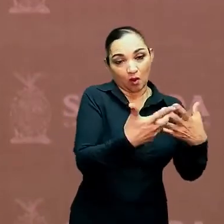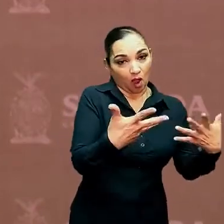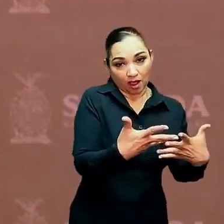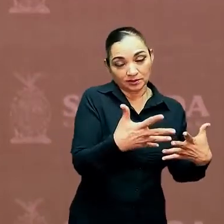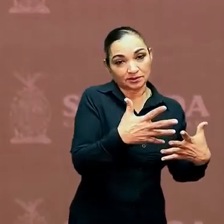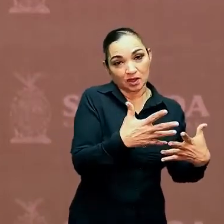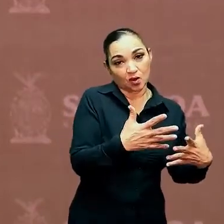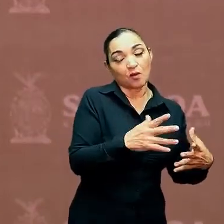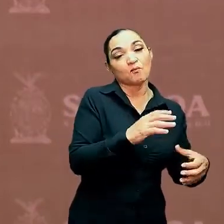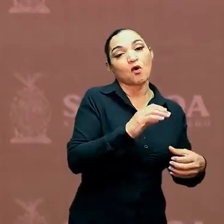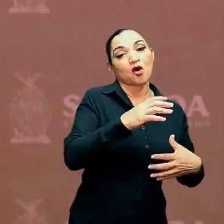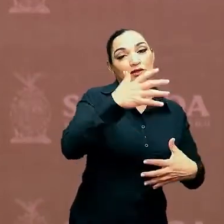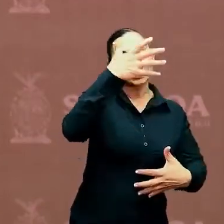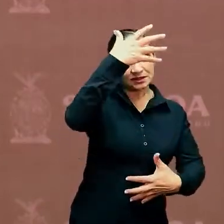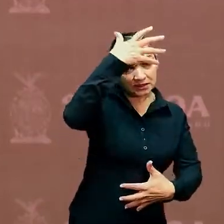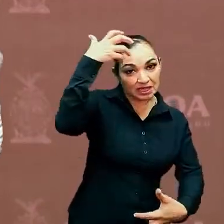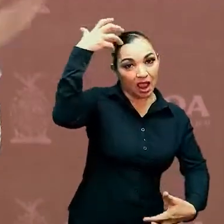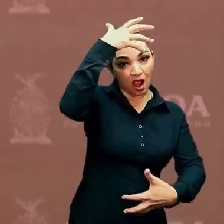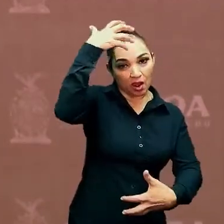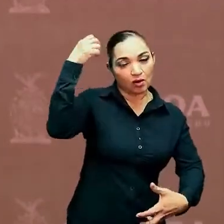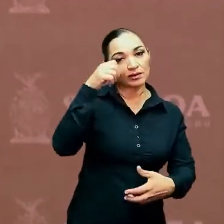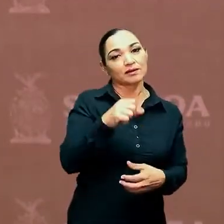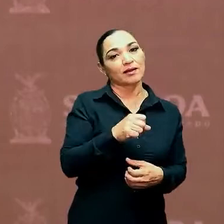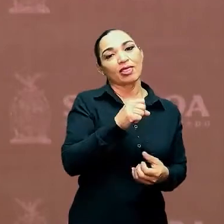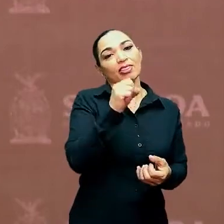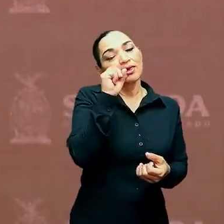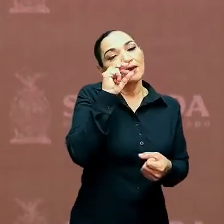como director de deportes es el mismo,